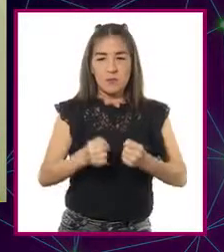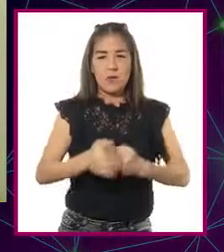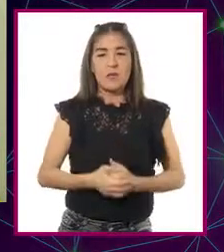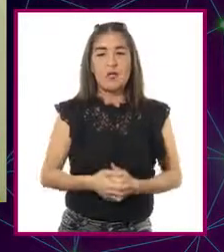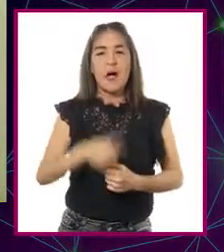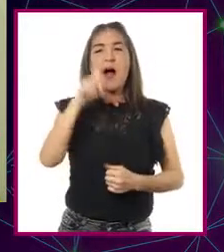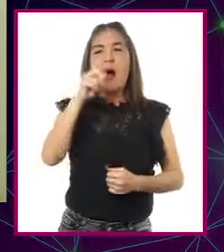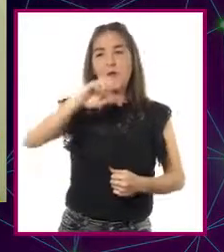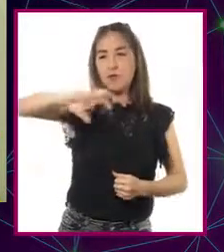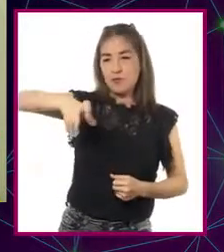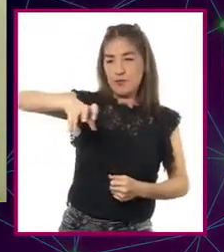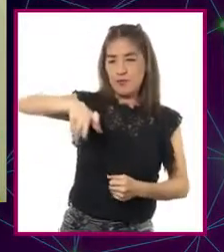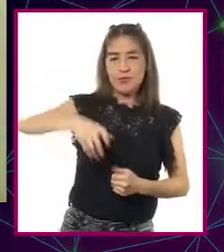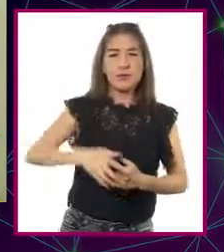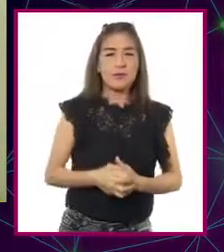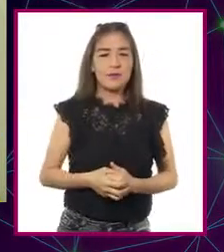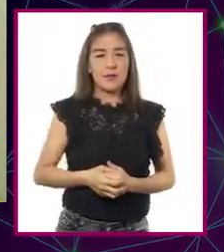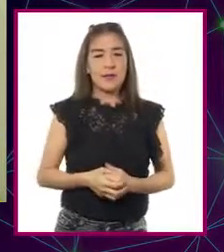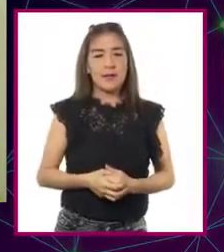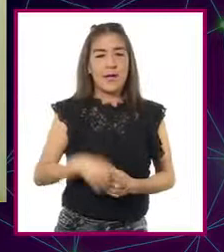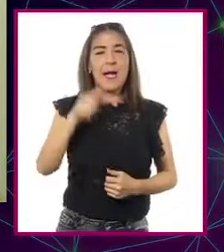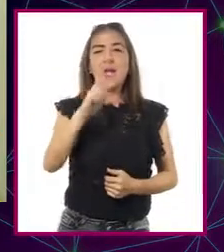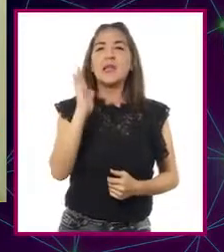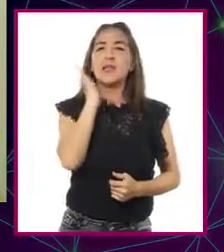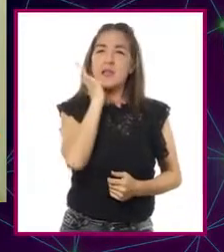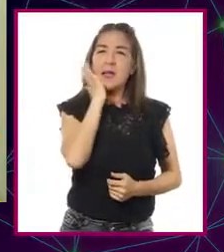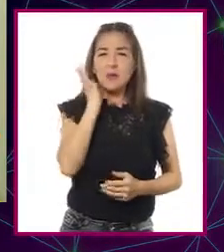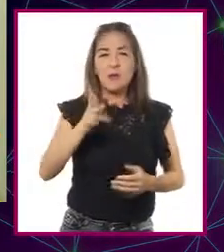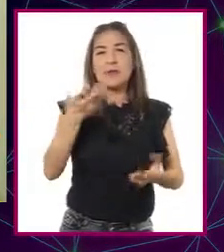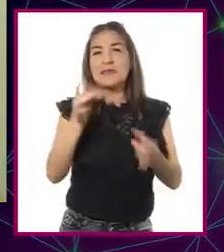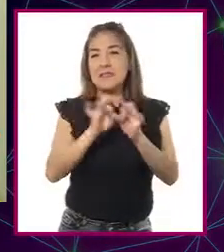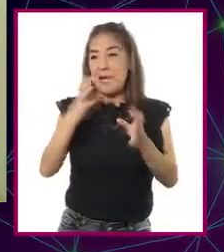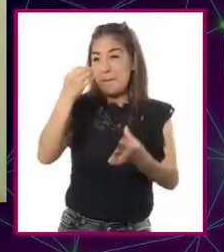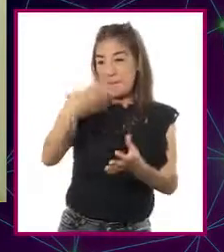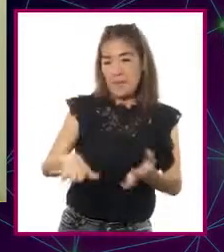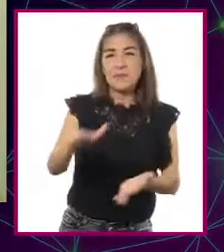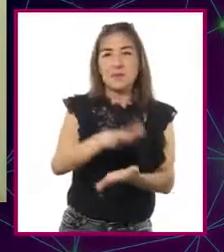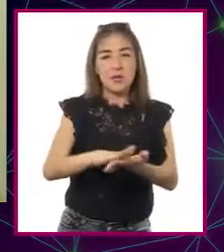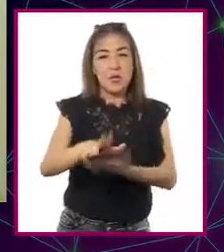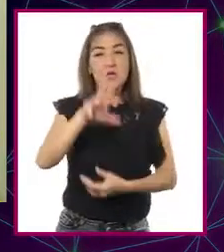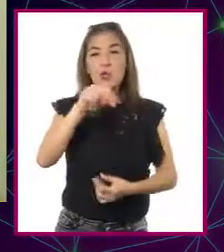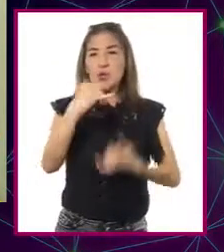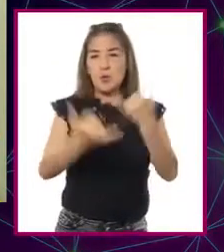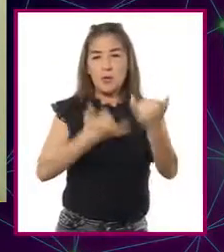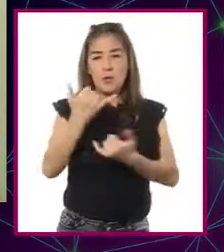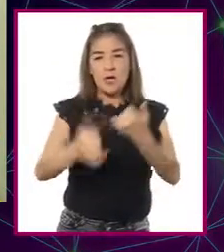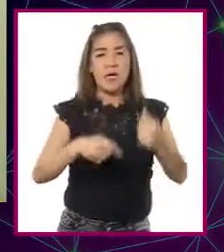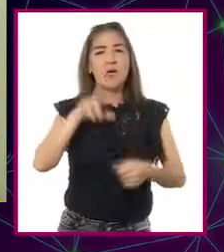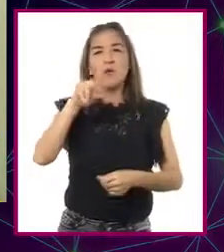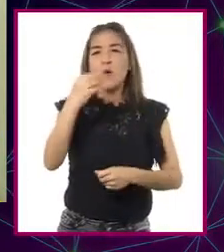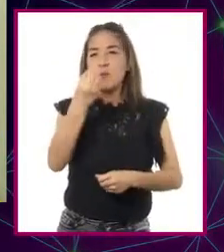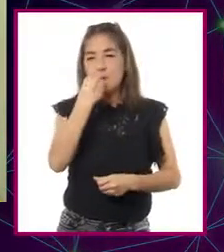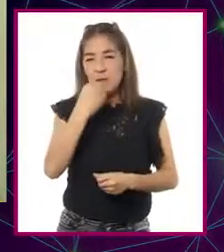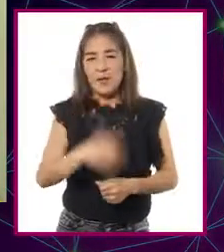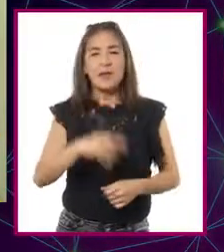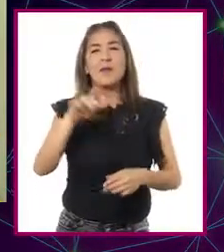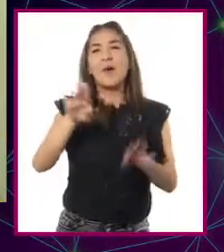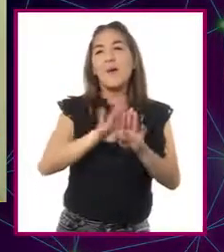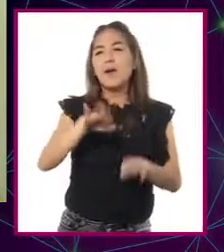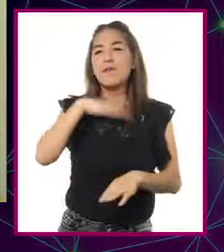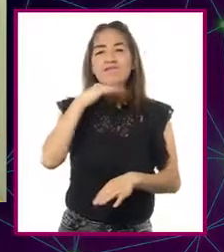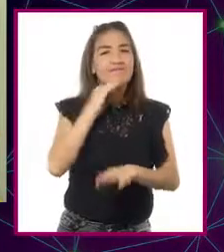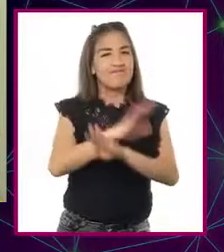agua corriente, tener cerca un trapo por si hay algún derrame, no jugar, no comer, no distraerse.